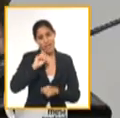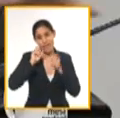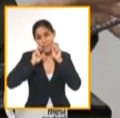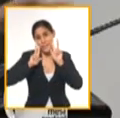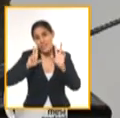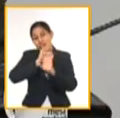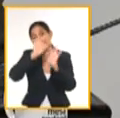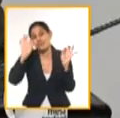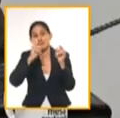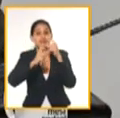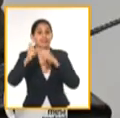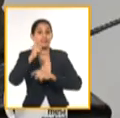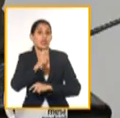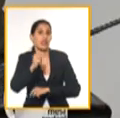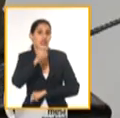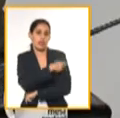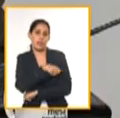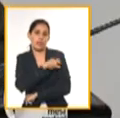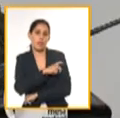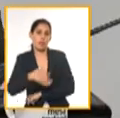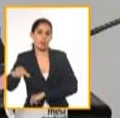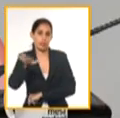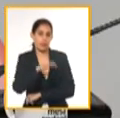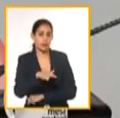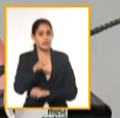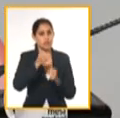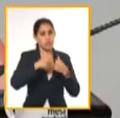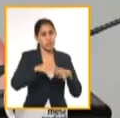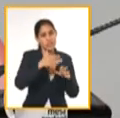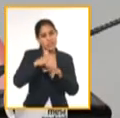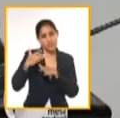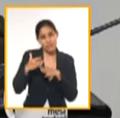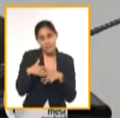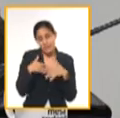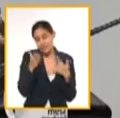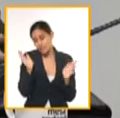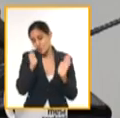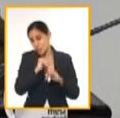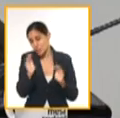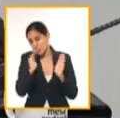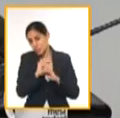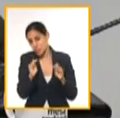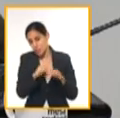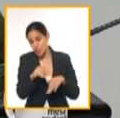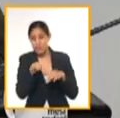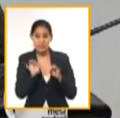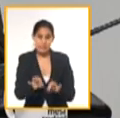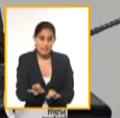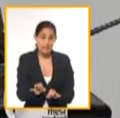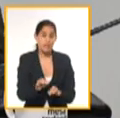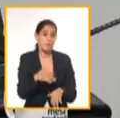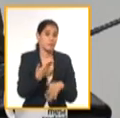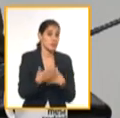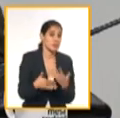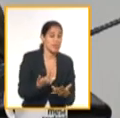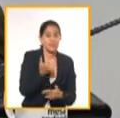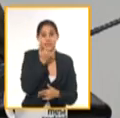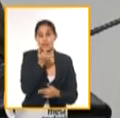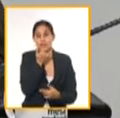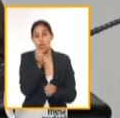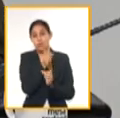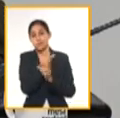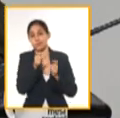el sistema de generación distribuida impacto en las piezas de repuesto de los grupos electrógenos. Ya por ahí hay una cantidad que siempre